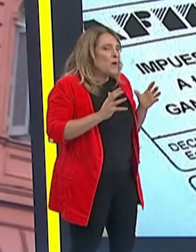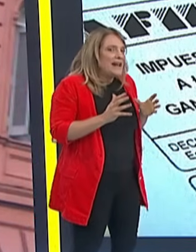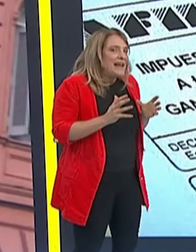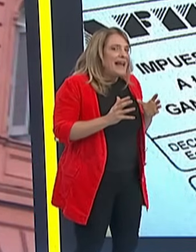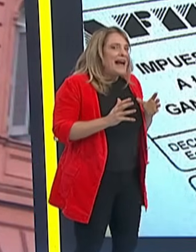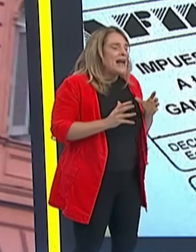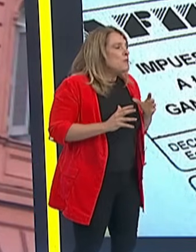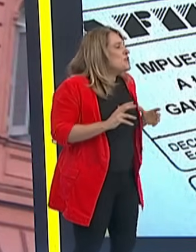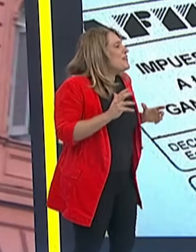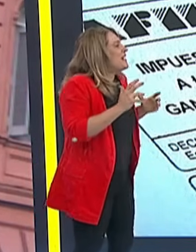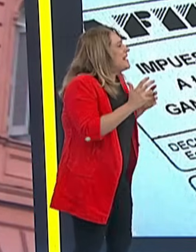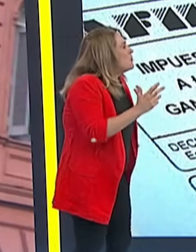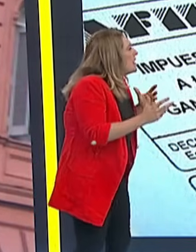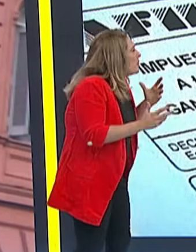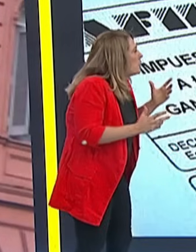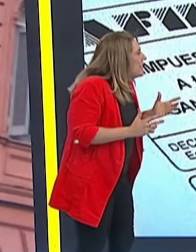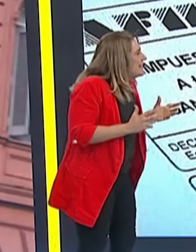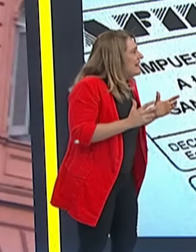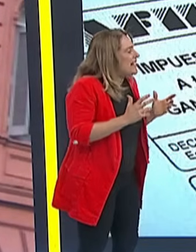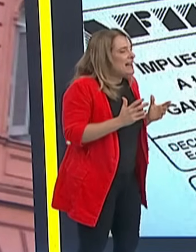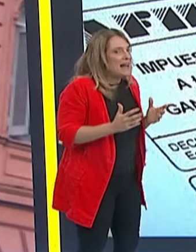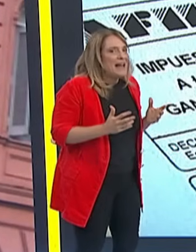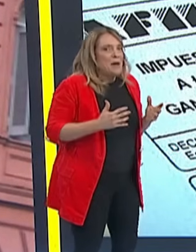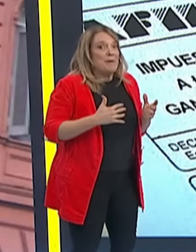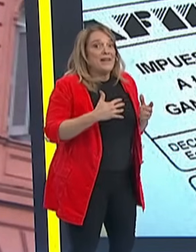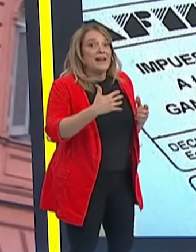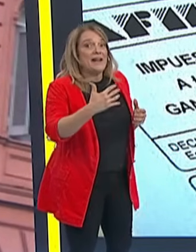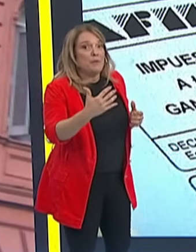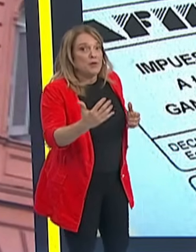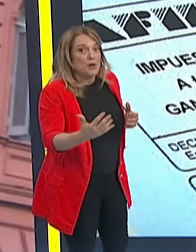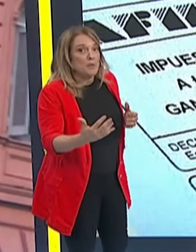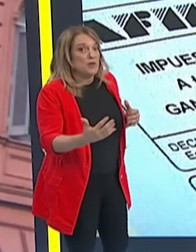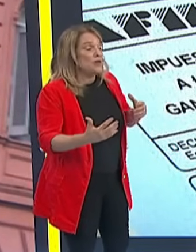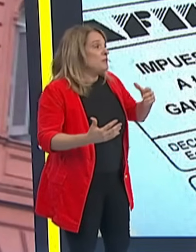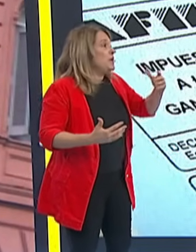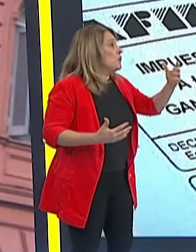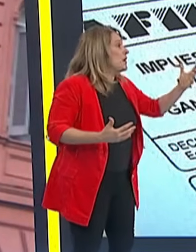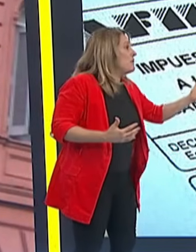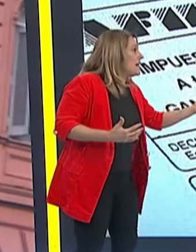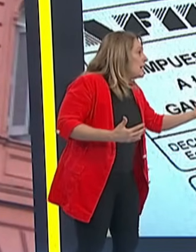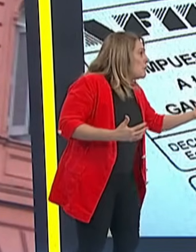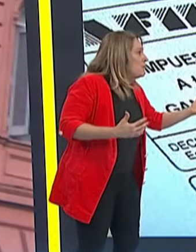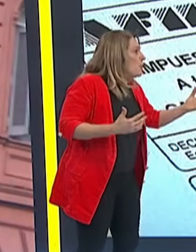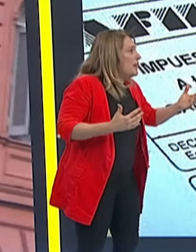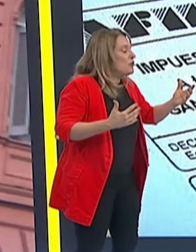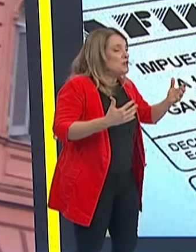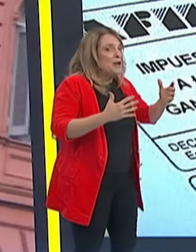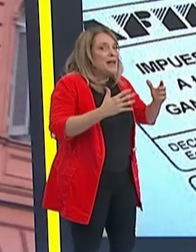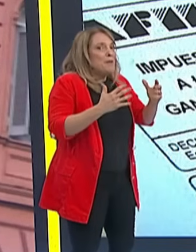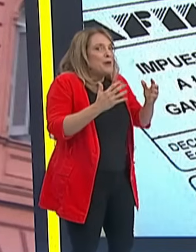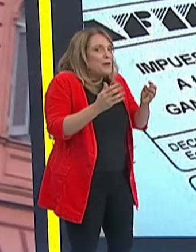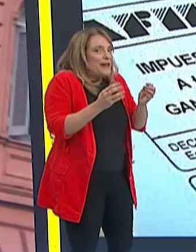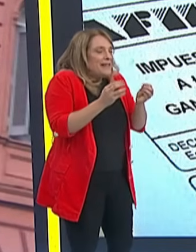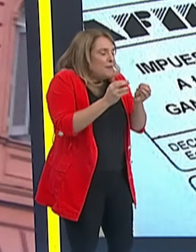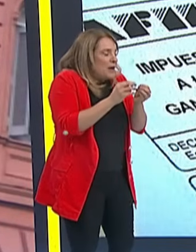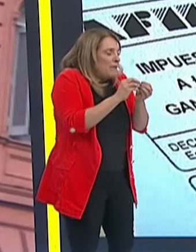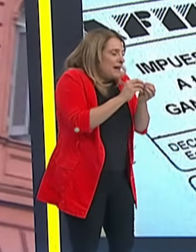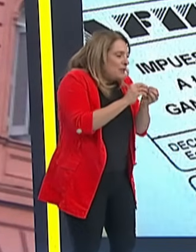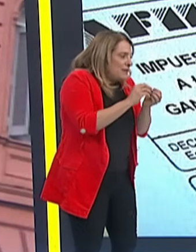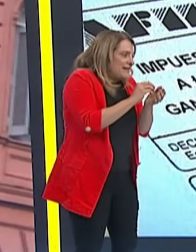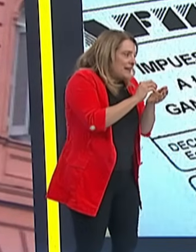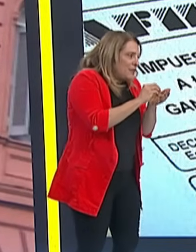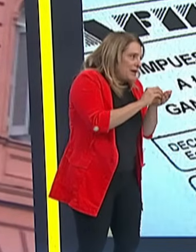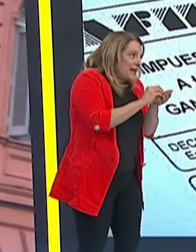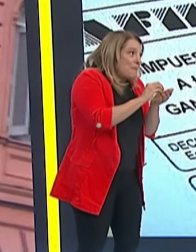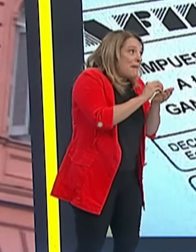con lo cual hay mucha triquiñuela política acá para dejar expuesto a la oposición, miren, no quieren bajar los impuestos, pero estamos